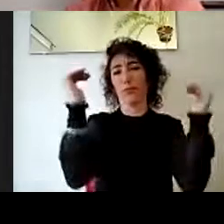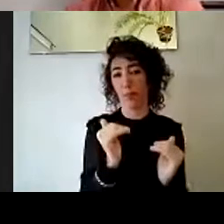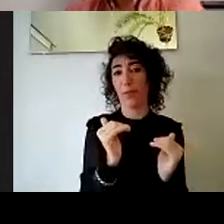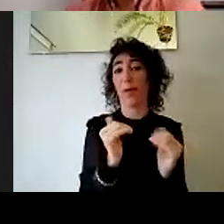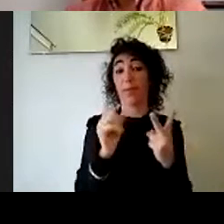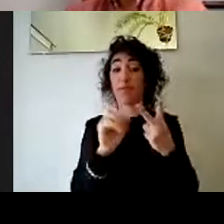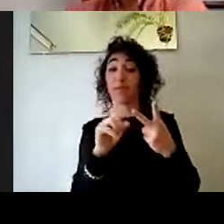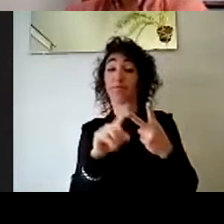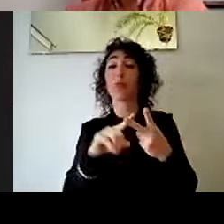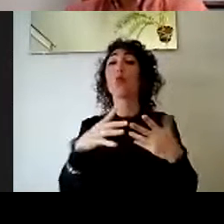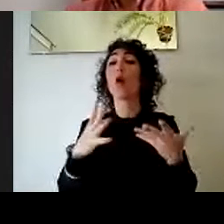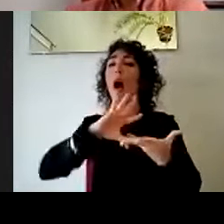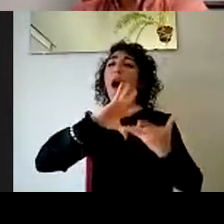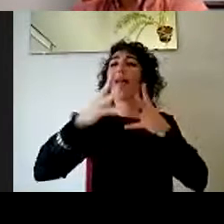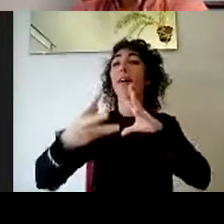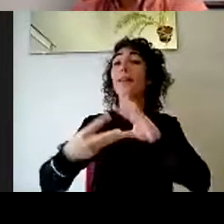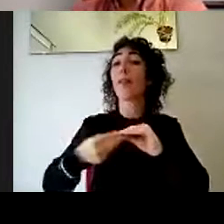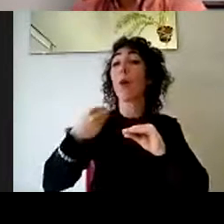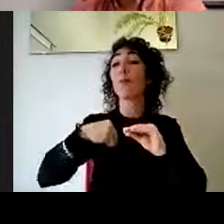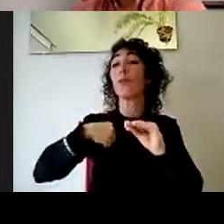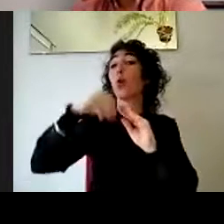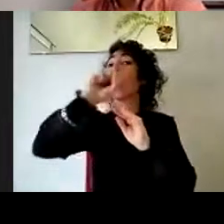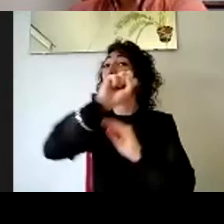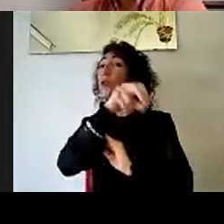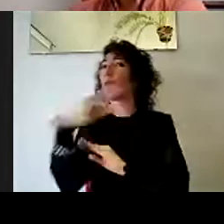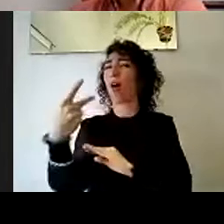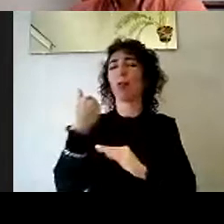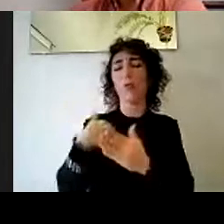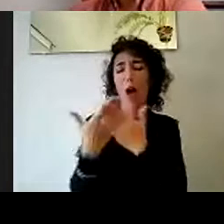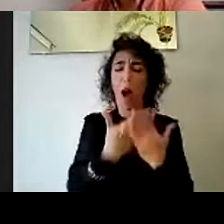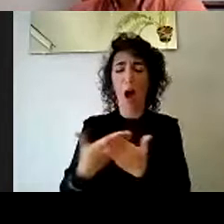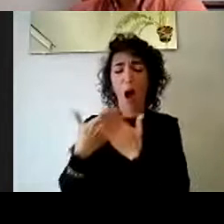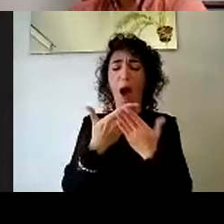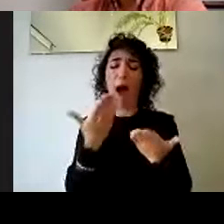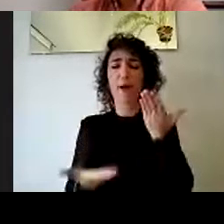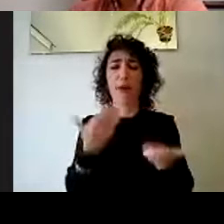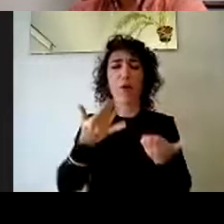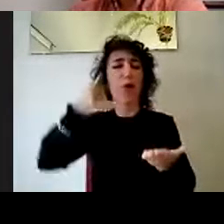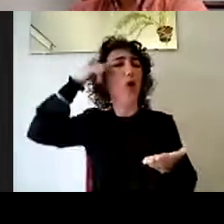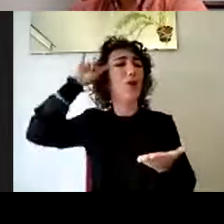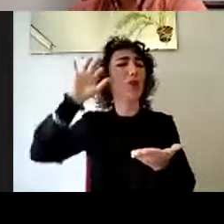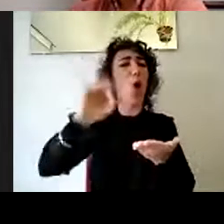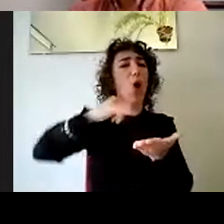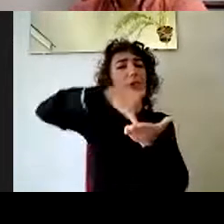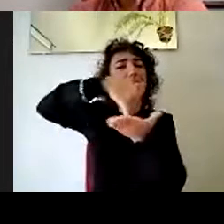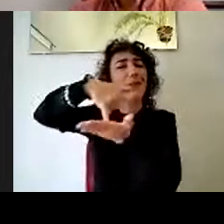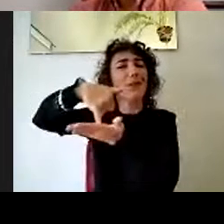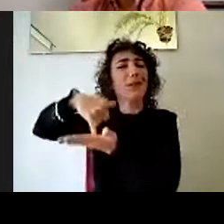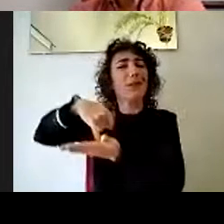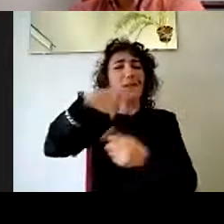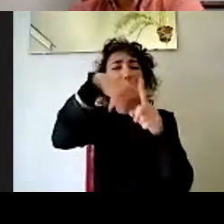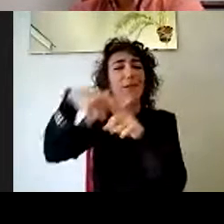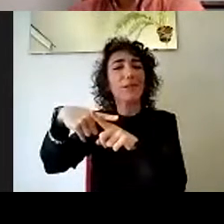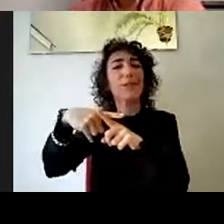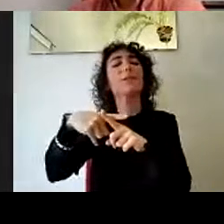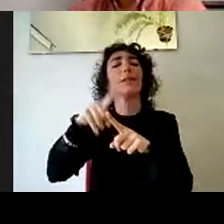lado, está la adaptación en la que a partir de los resultados de un estudio de evaluación de riesgos y vulnerabilidades se han